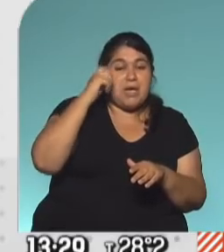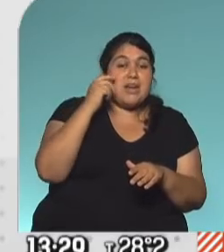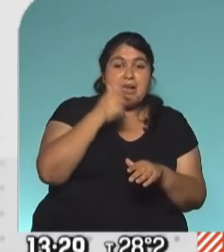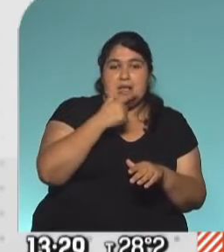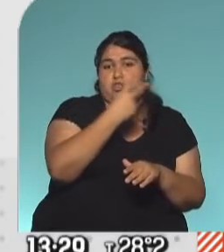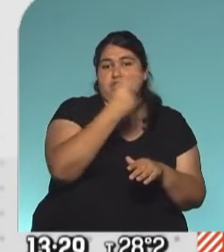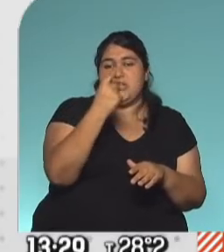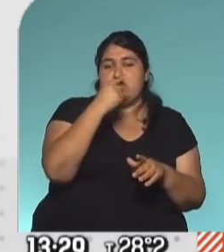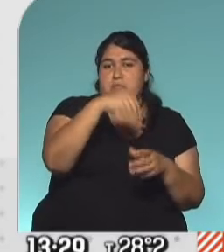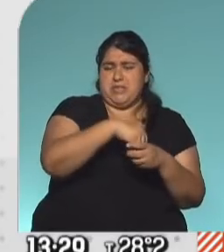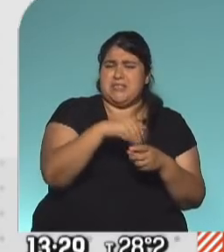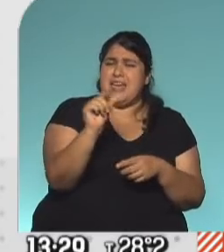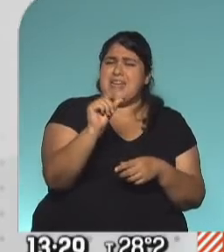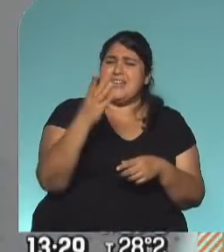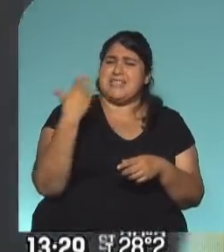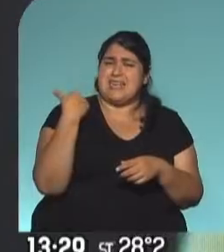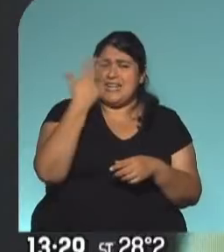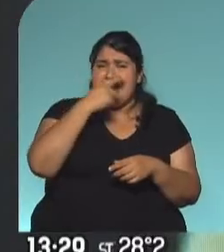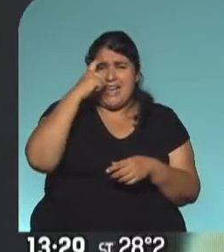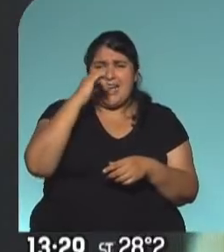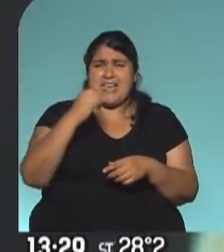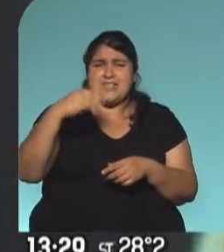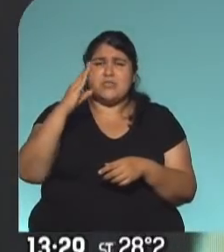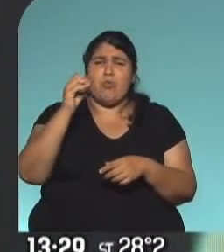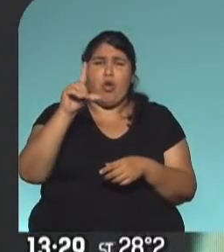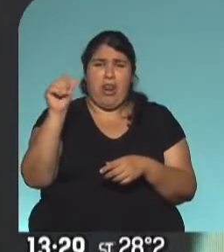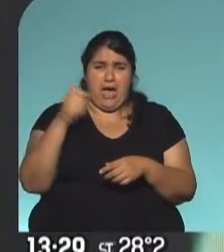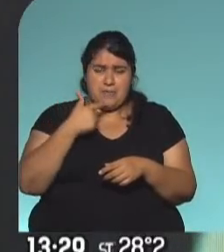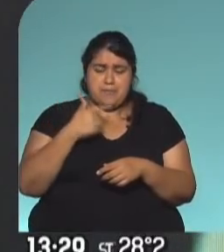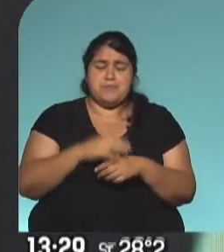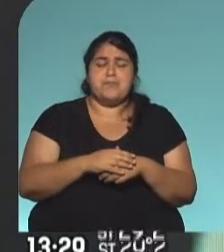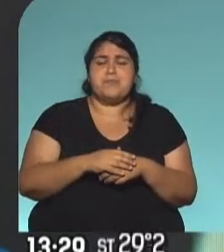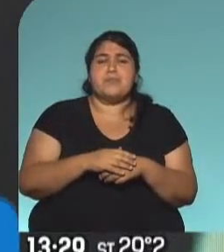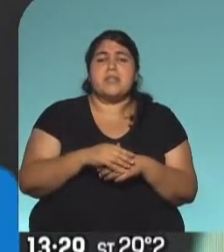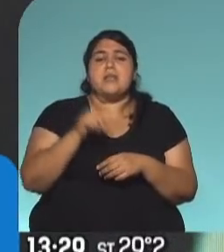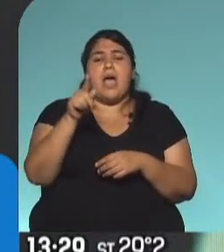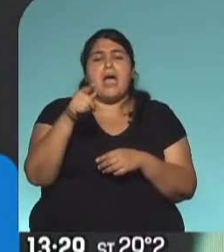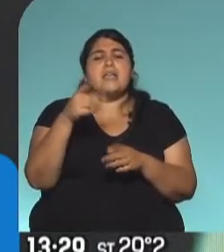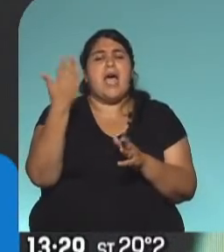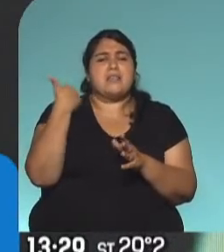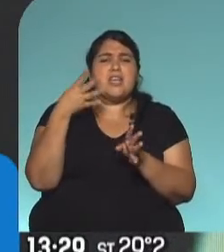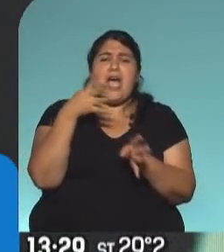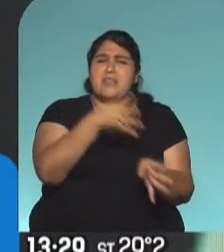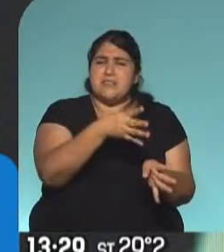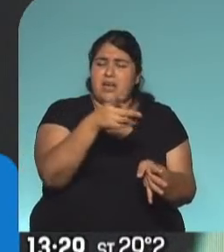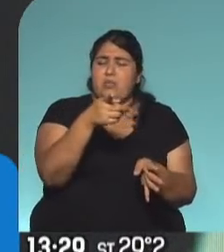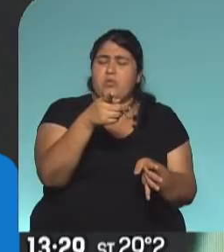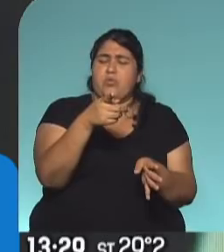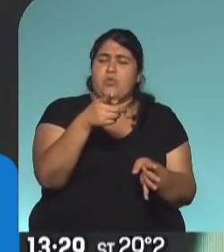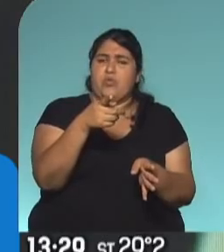antes el tema de Hezbollah. Sí. Y Hezbollah tiene que ver también con atentados que hubo contra